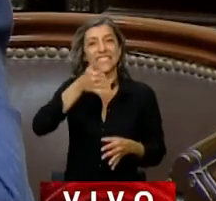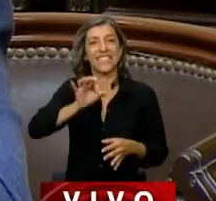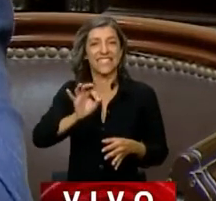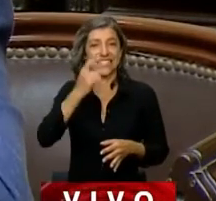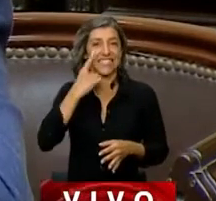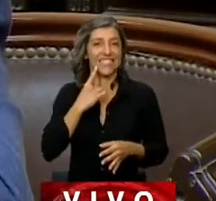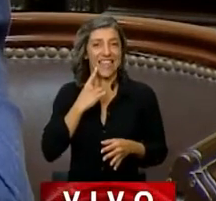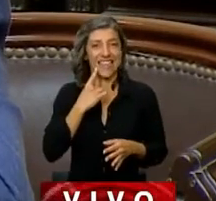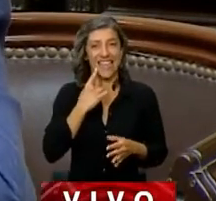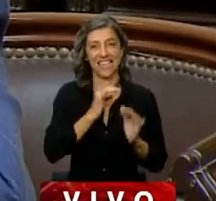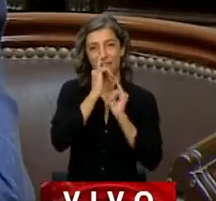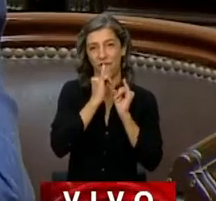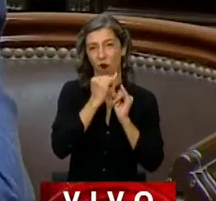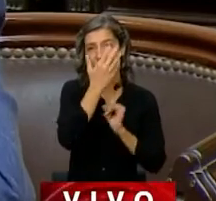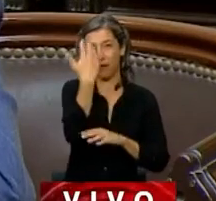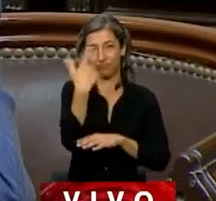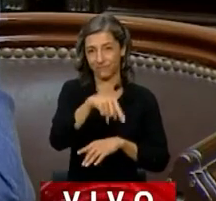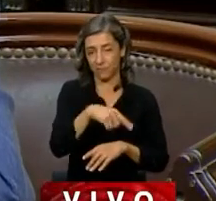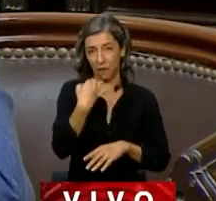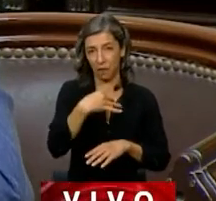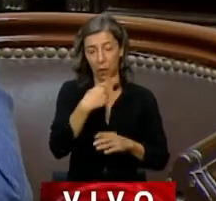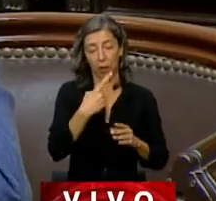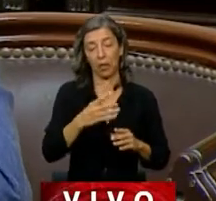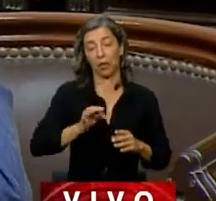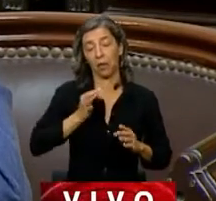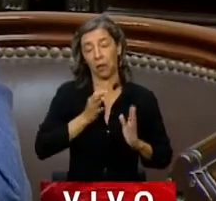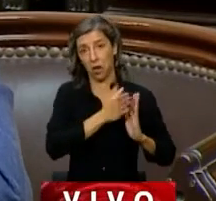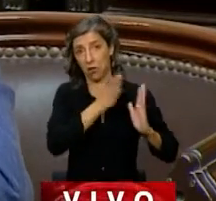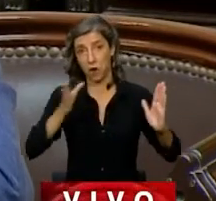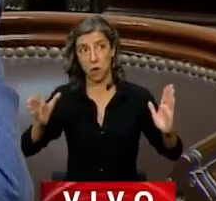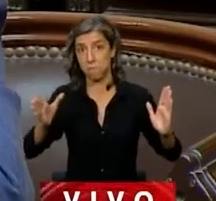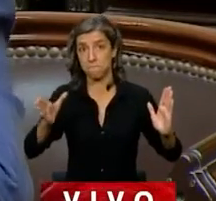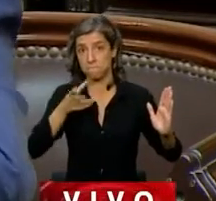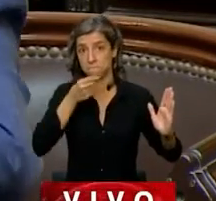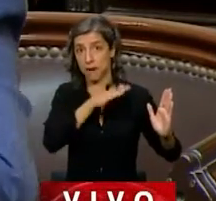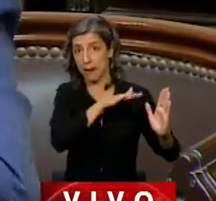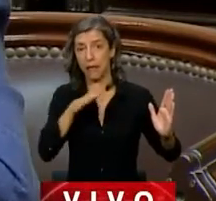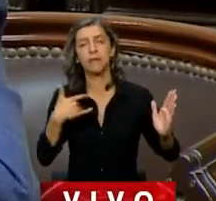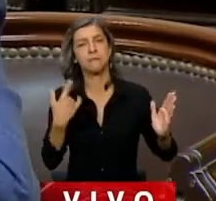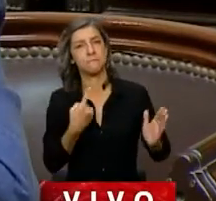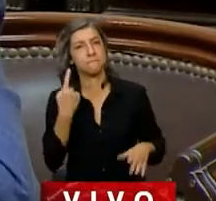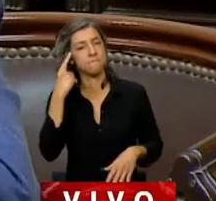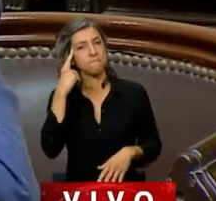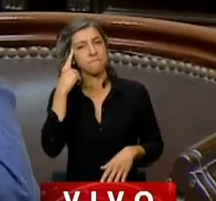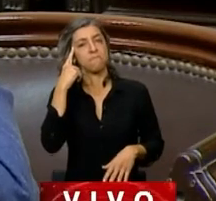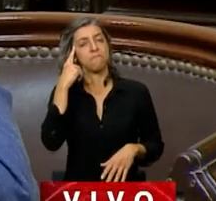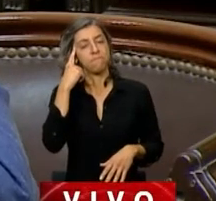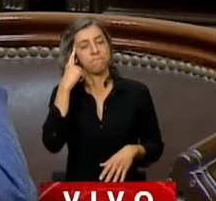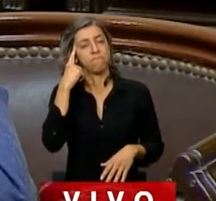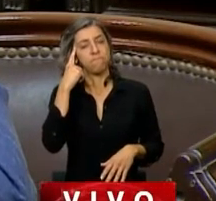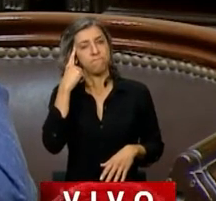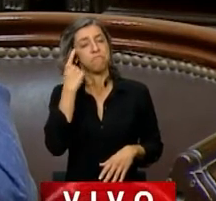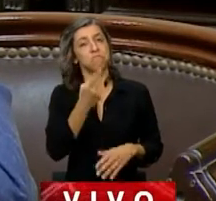informe, nos ponemos a analizar y vemos que la intención del legislador, cuando propone